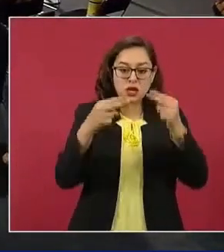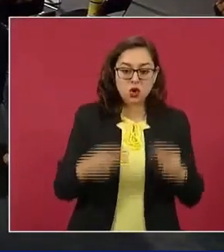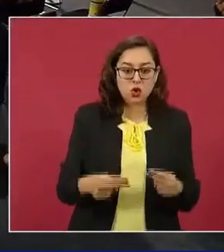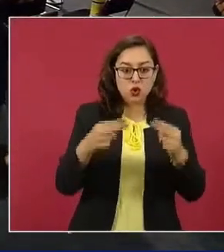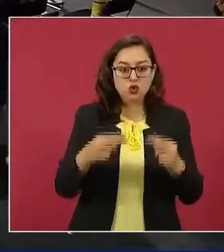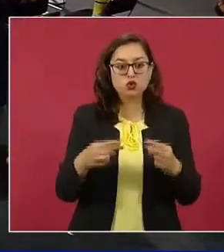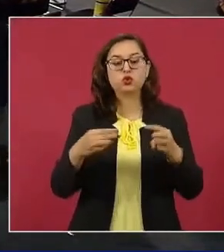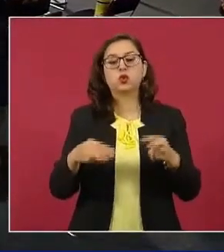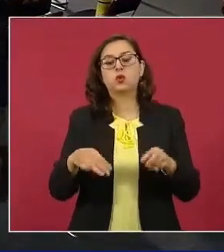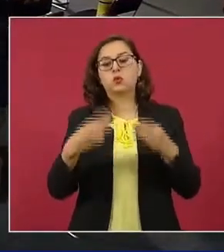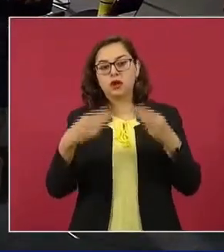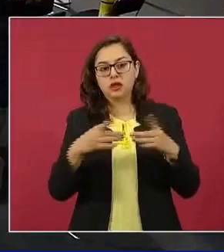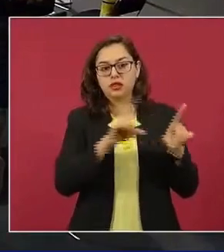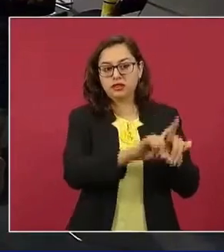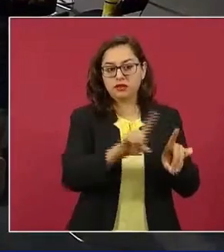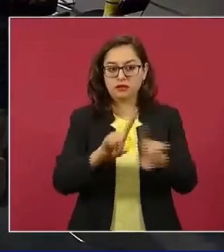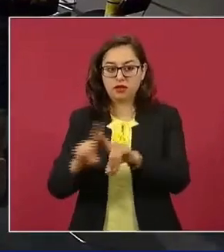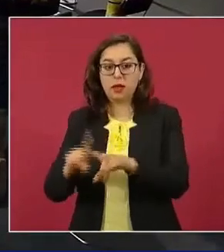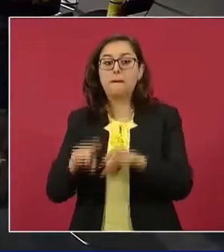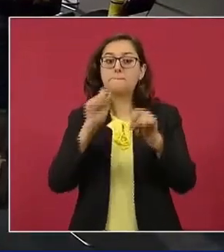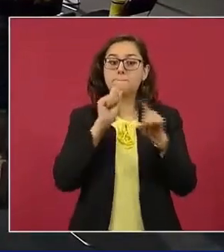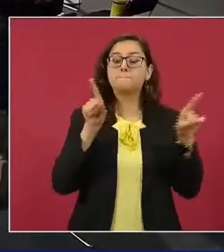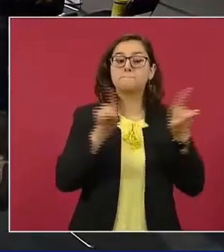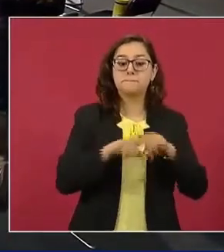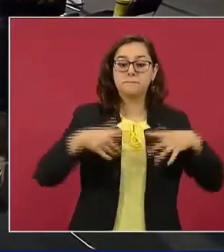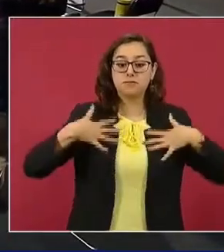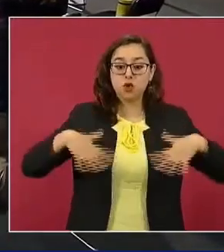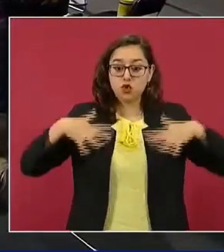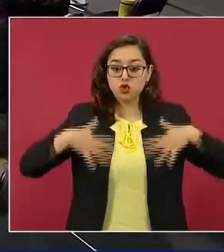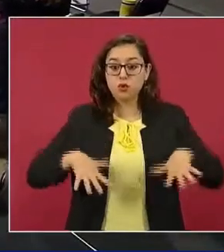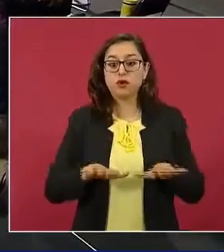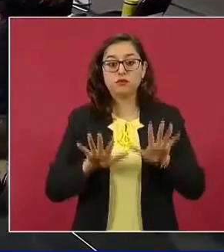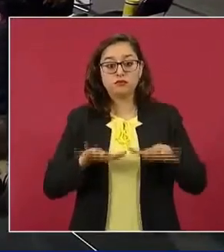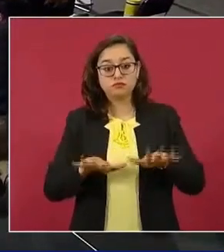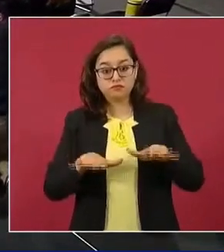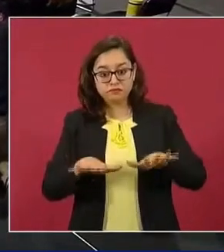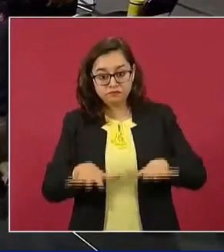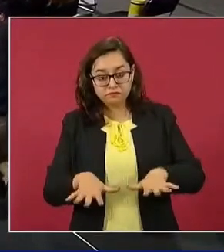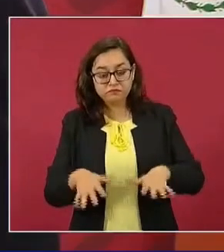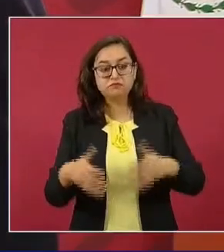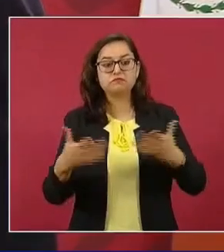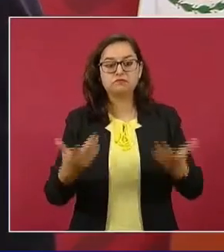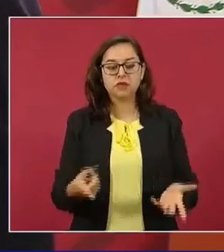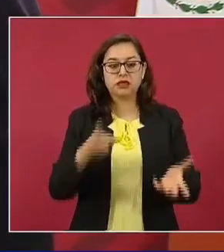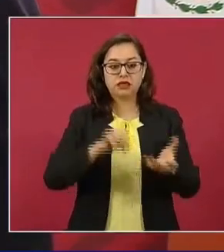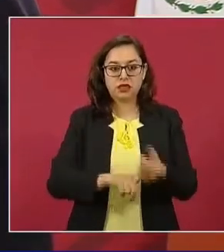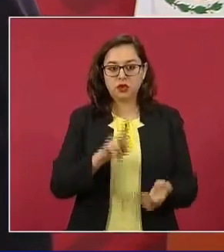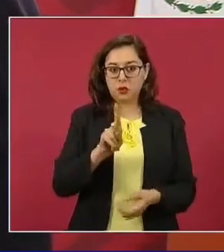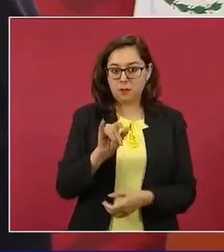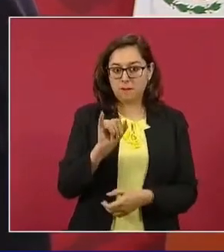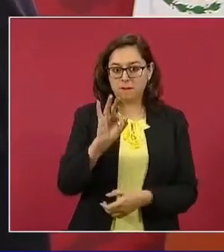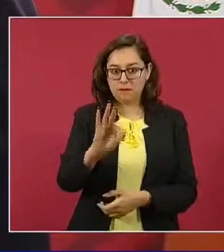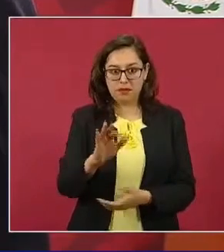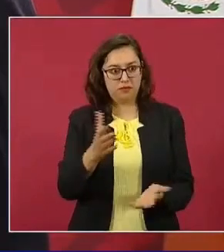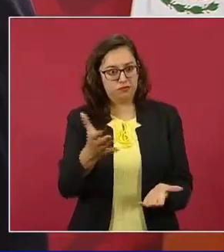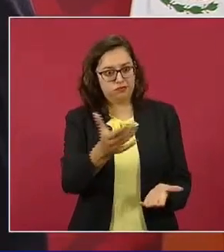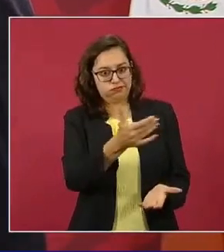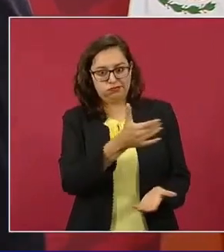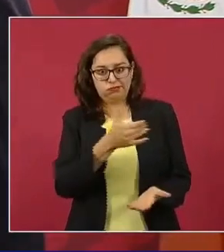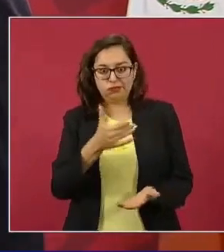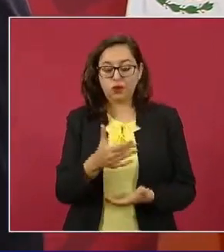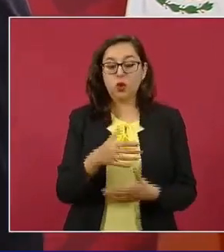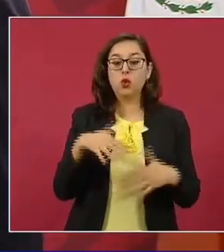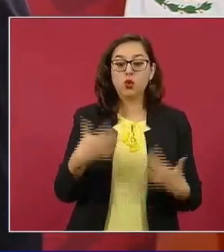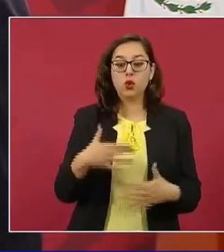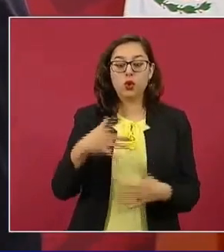las empresas y que la industria maquiladora siga siendo parte del Producto Interno Bruto más alto que hay en el país. En Tijuana no